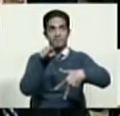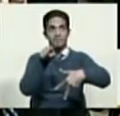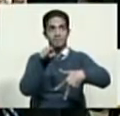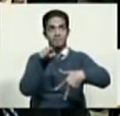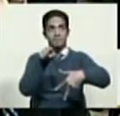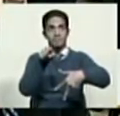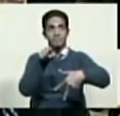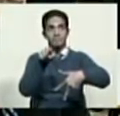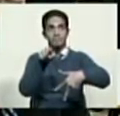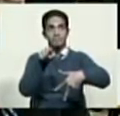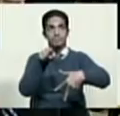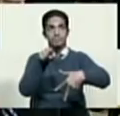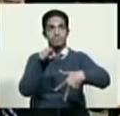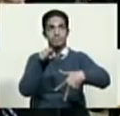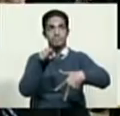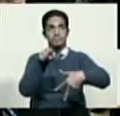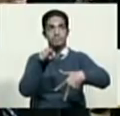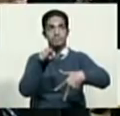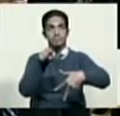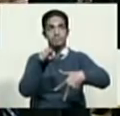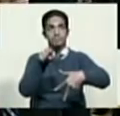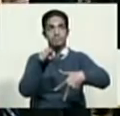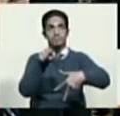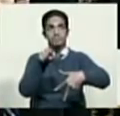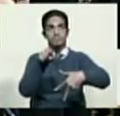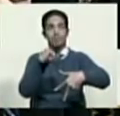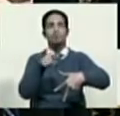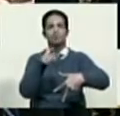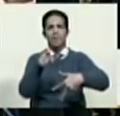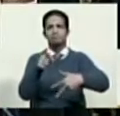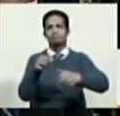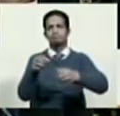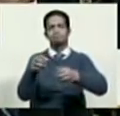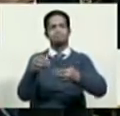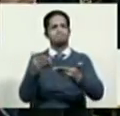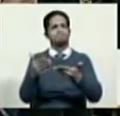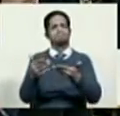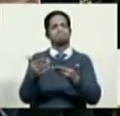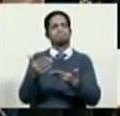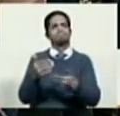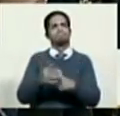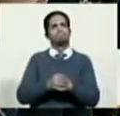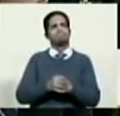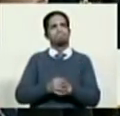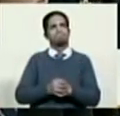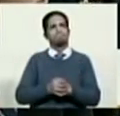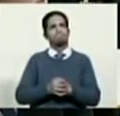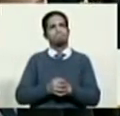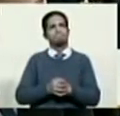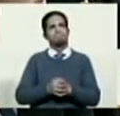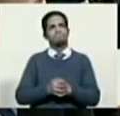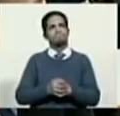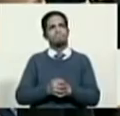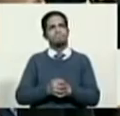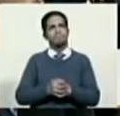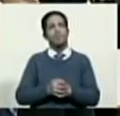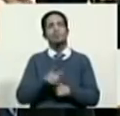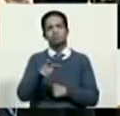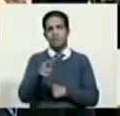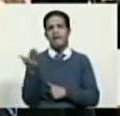ha elaborado una buena parte de la política exterior en la época del comandante Eterno